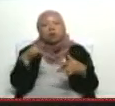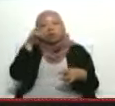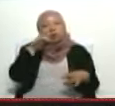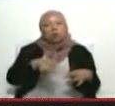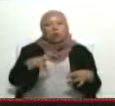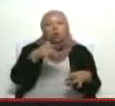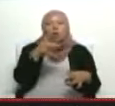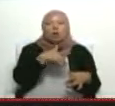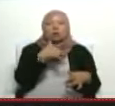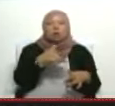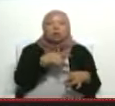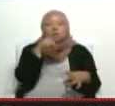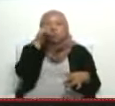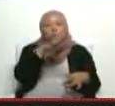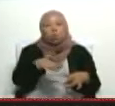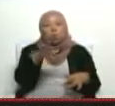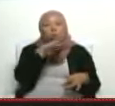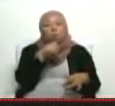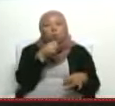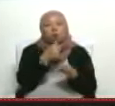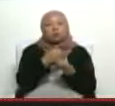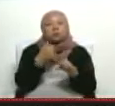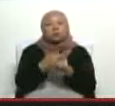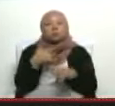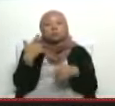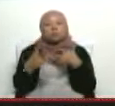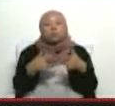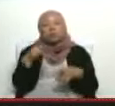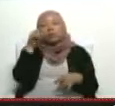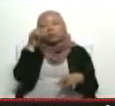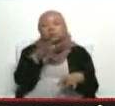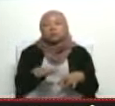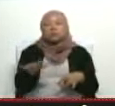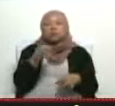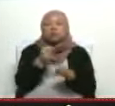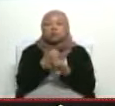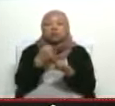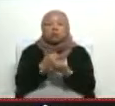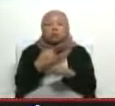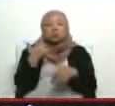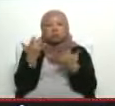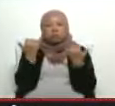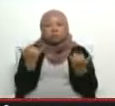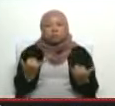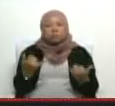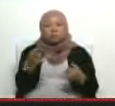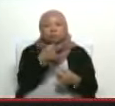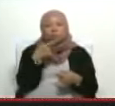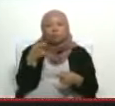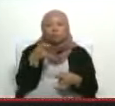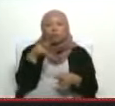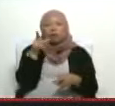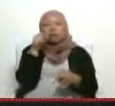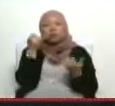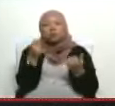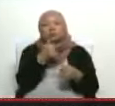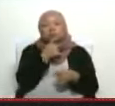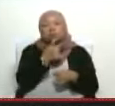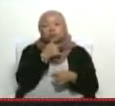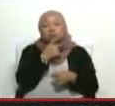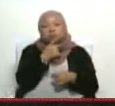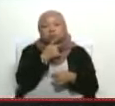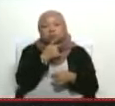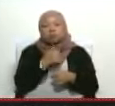otro sentido. Ellos no tienen otra consideración. Ellos no tienen otra búsqueda. ¿Habrán ahora quién? Yo quiero ver